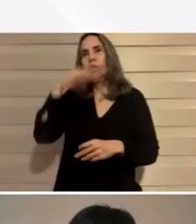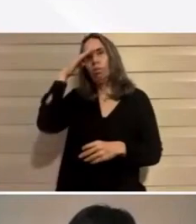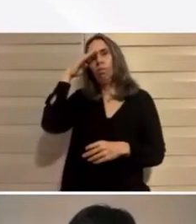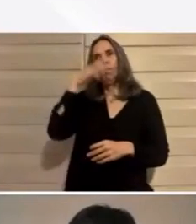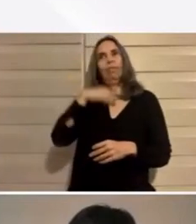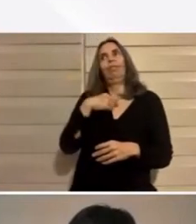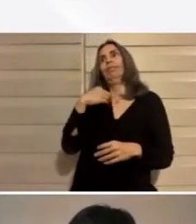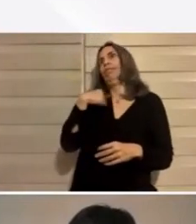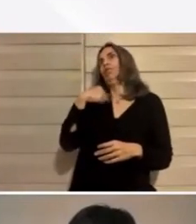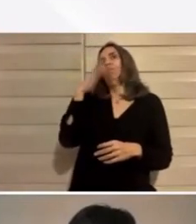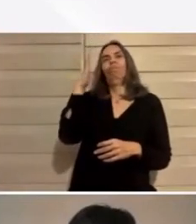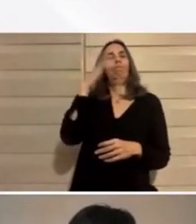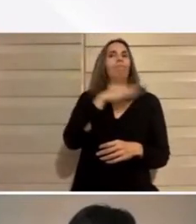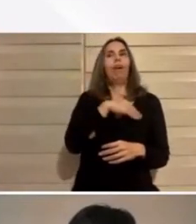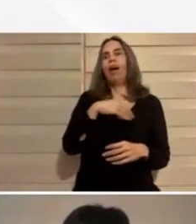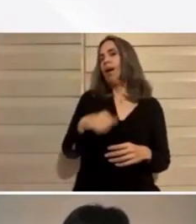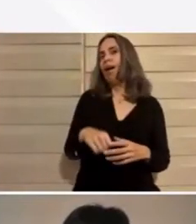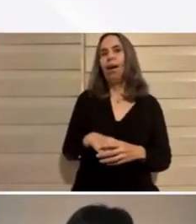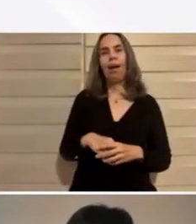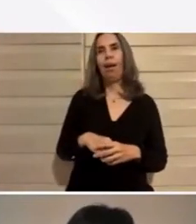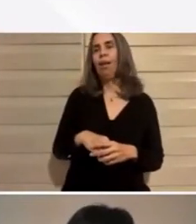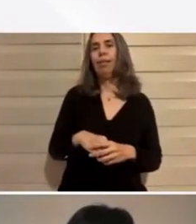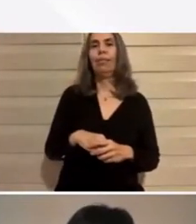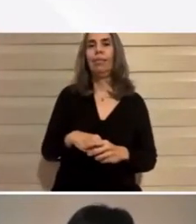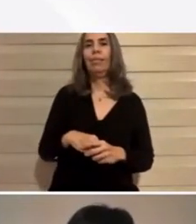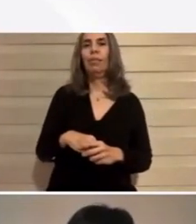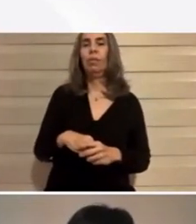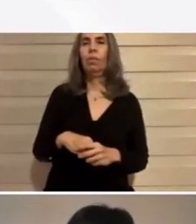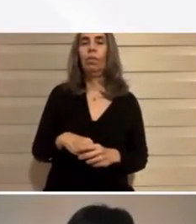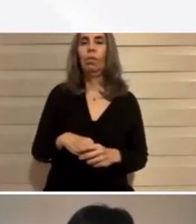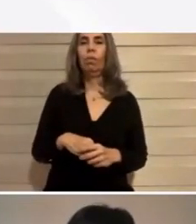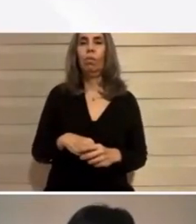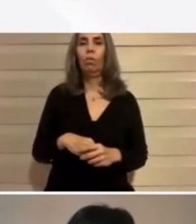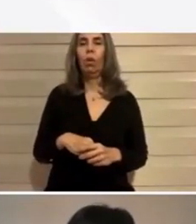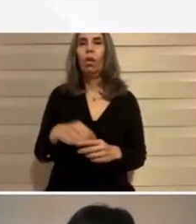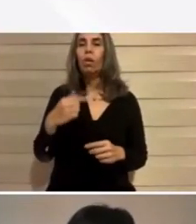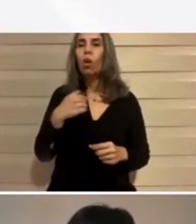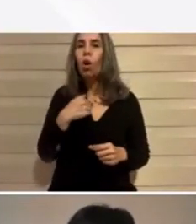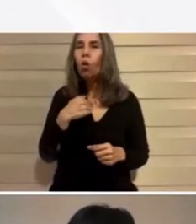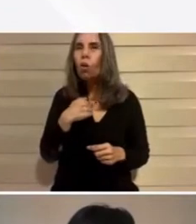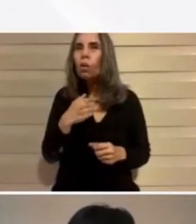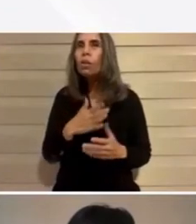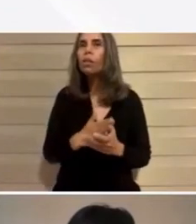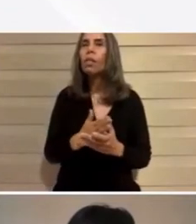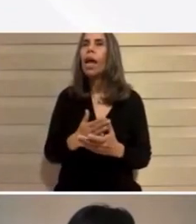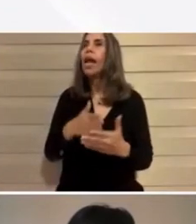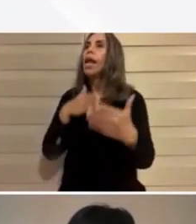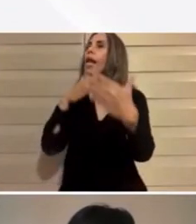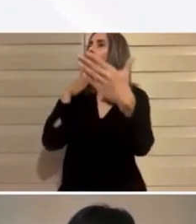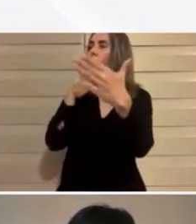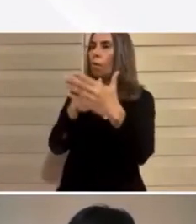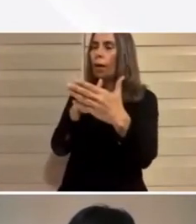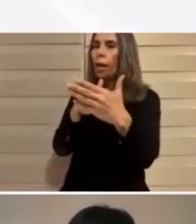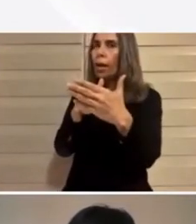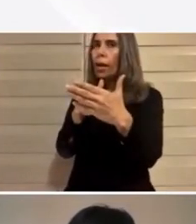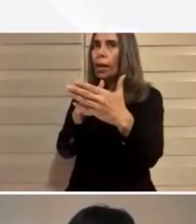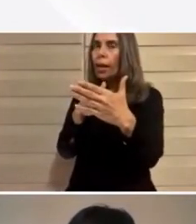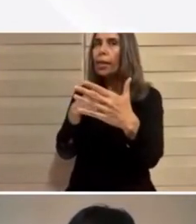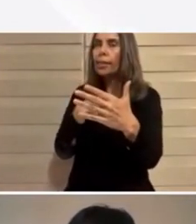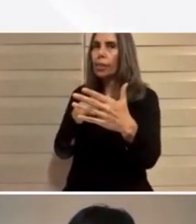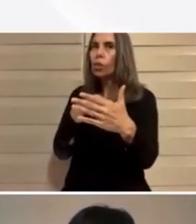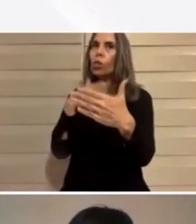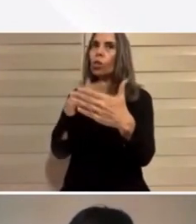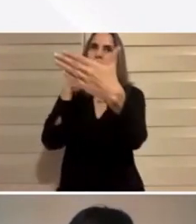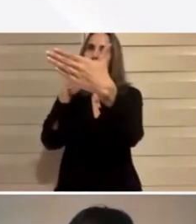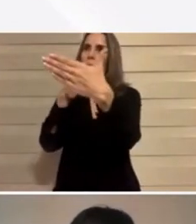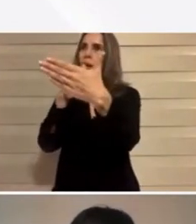en ese carácter que tengo yo de enfrentar las dificultades. A mí me pones un reto y entre más complicado esté el